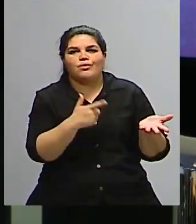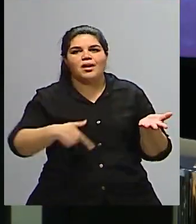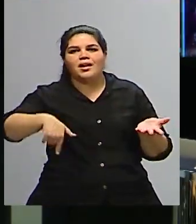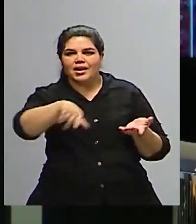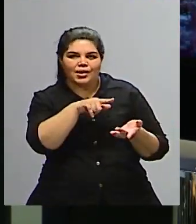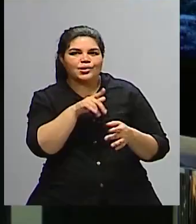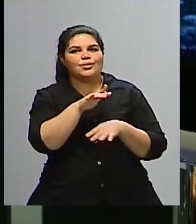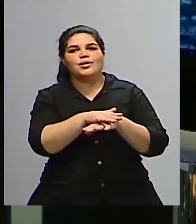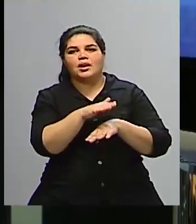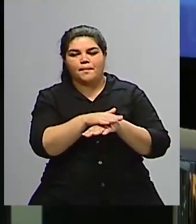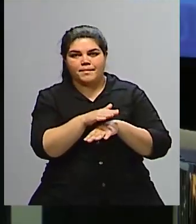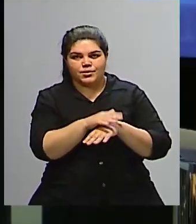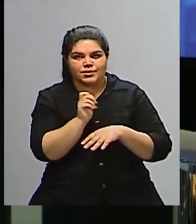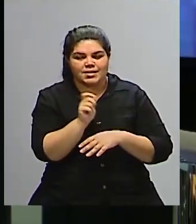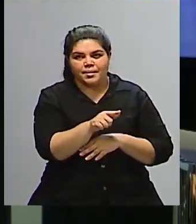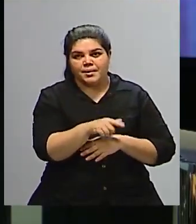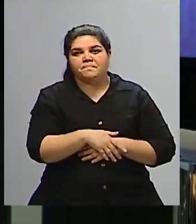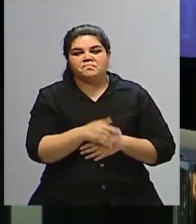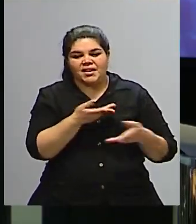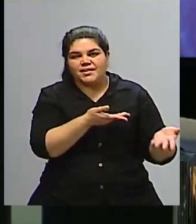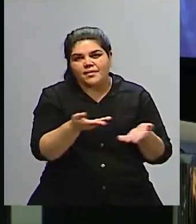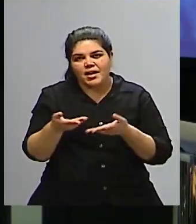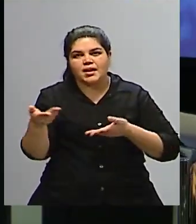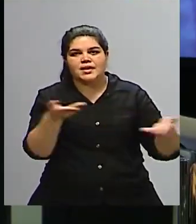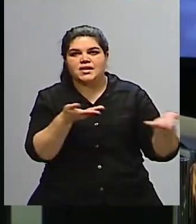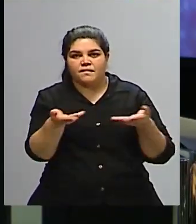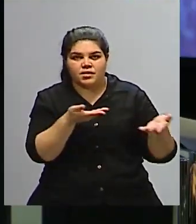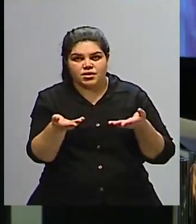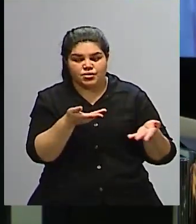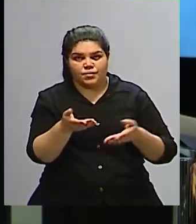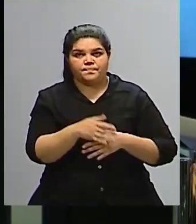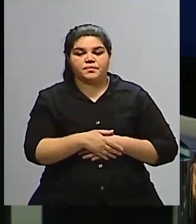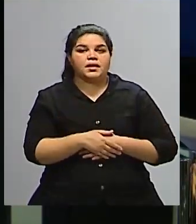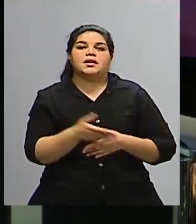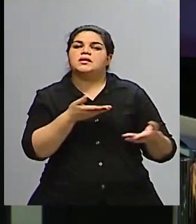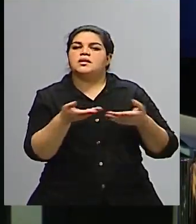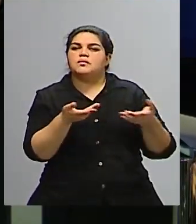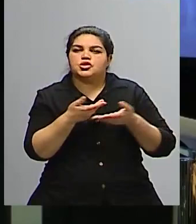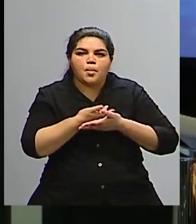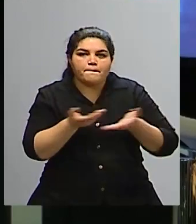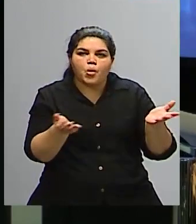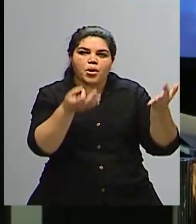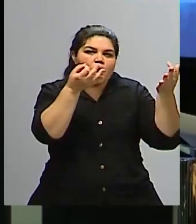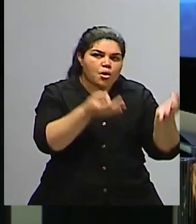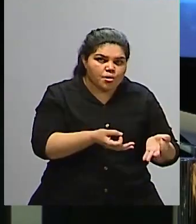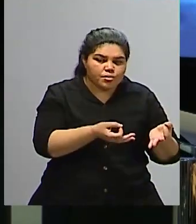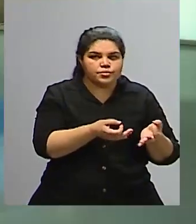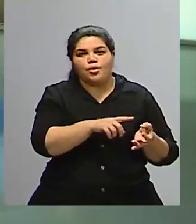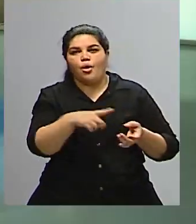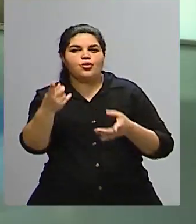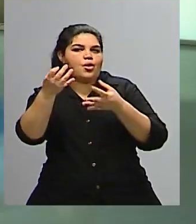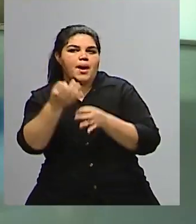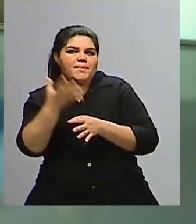más básico en cuanto a la prestación de bienes y servicios públicos, ¿no? Bienes y servicios públicos en general puros y algunos más